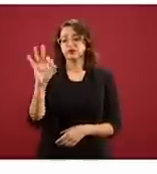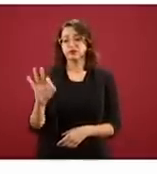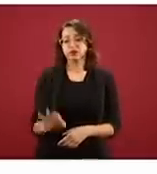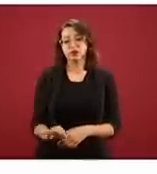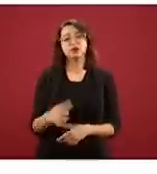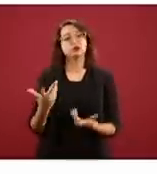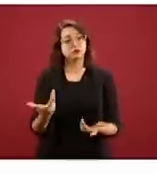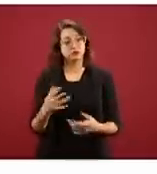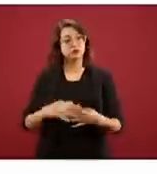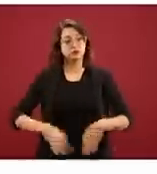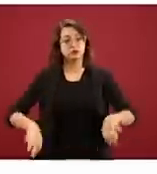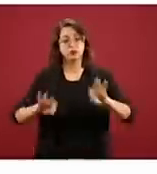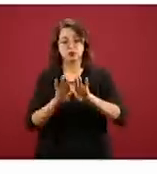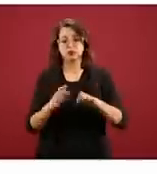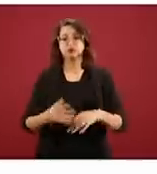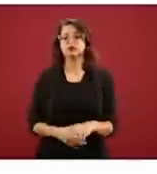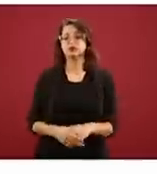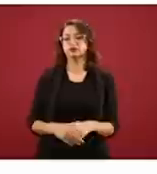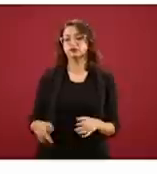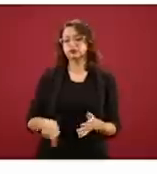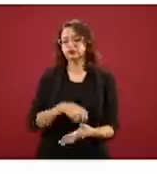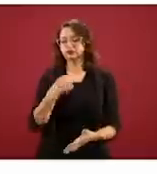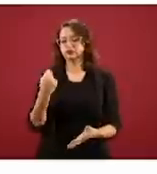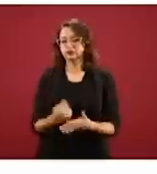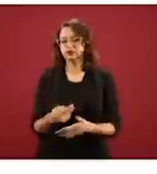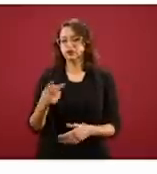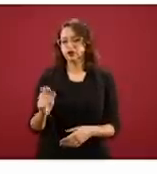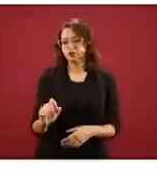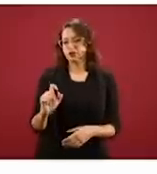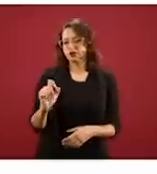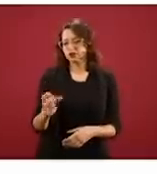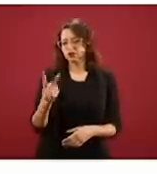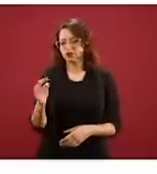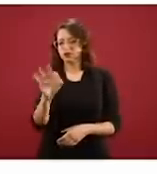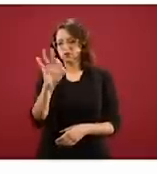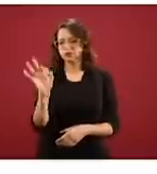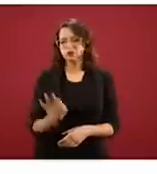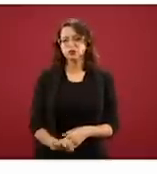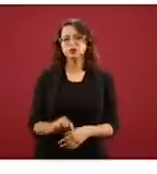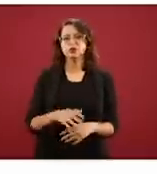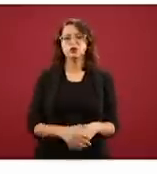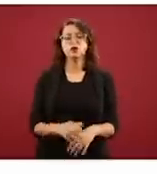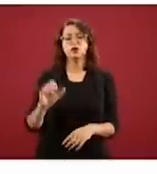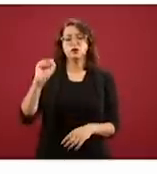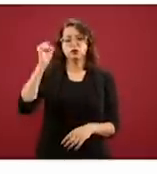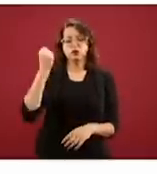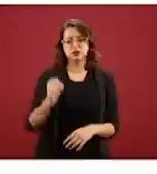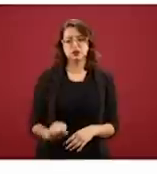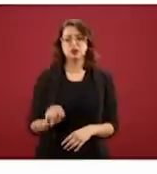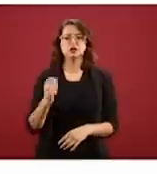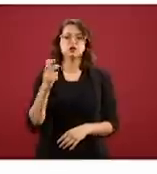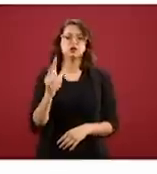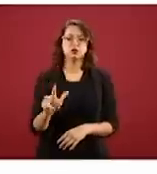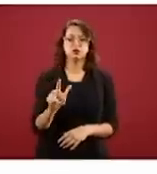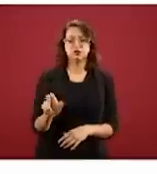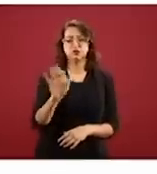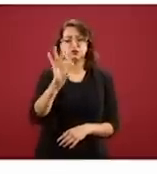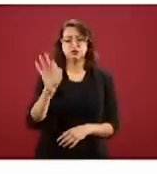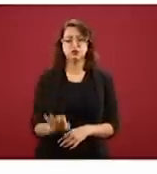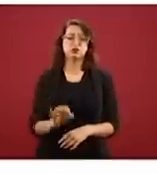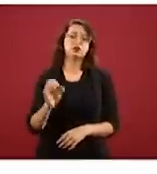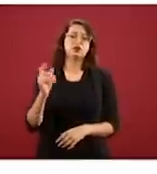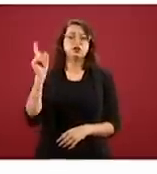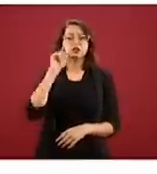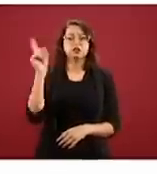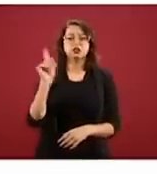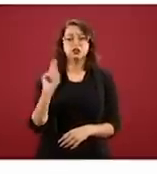es un dato muy importante, Tamaulipas 22%, muy importante, Sinaloa menos 18%,